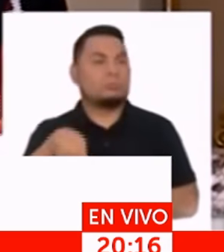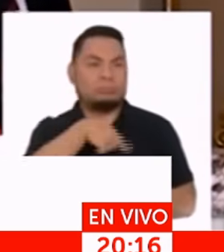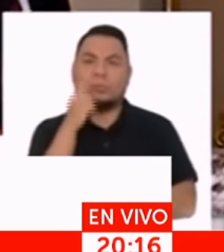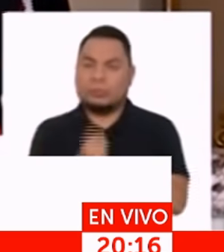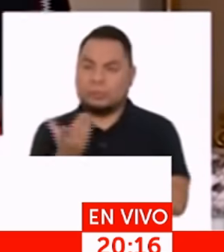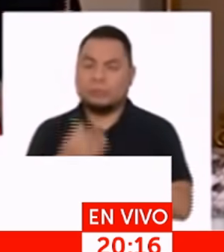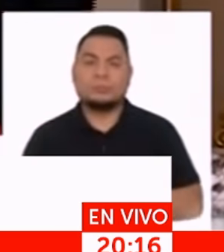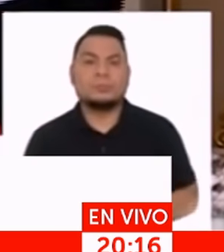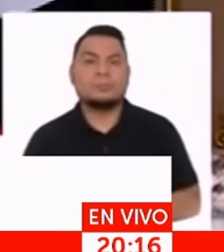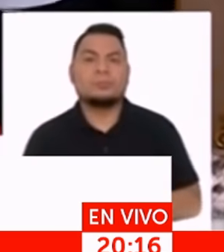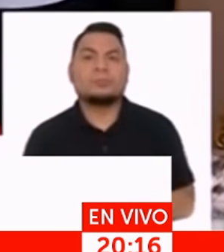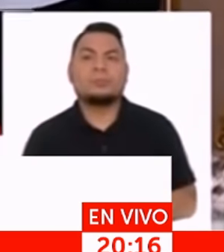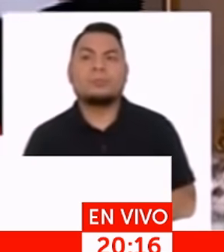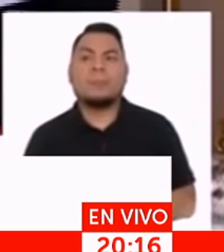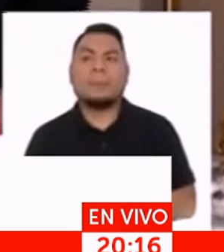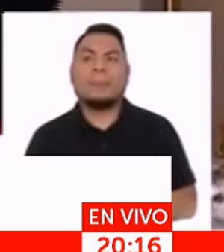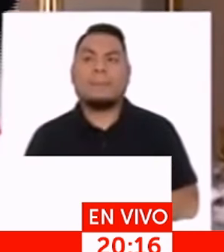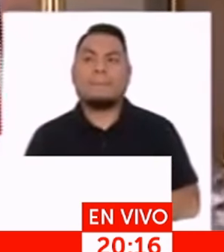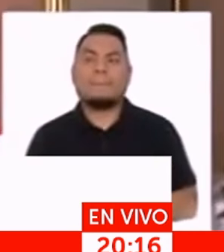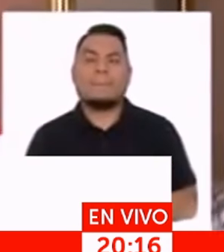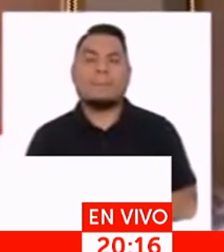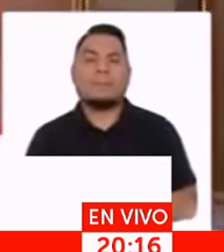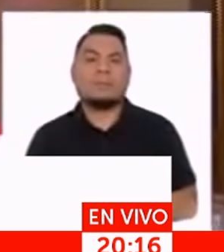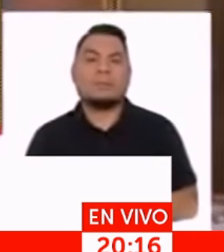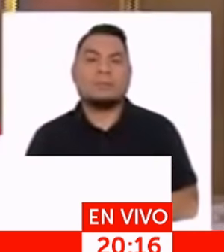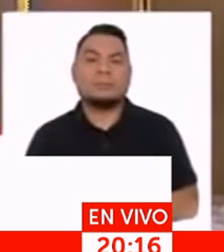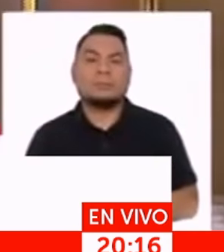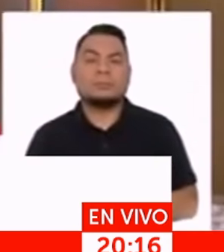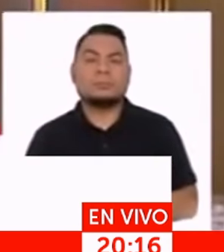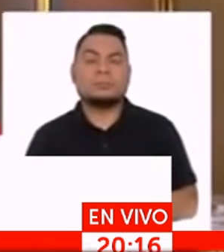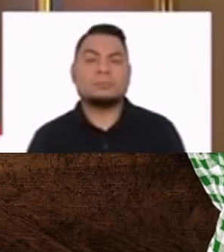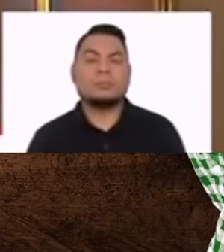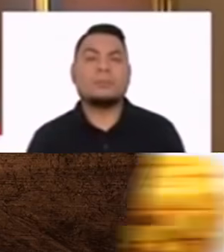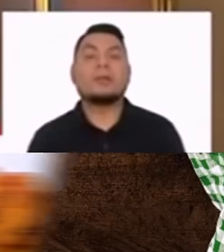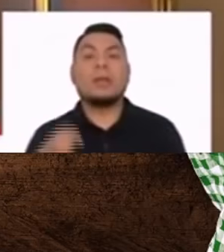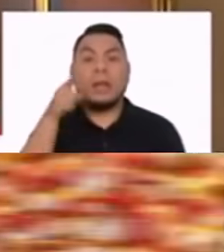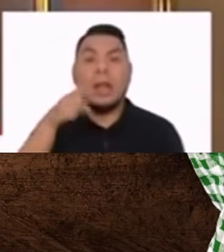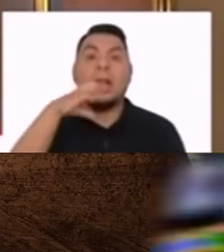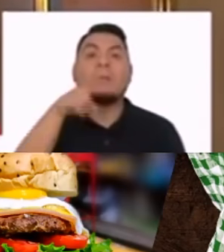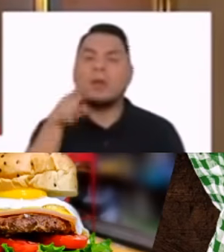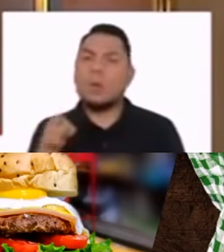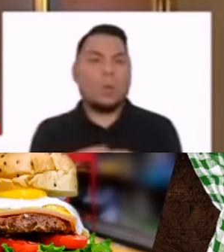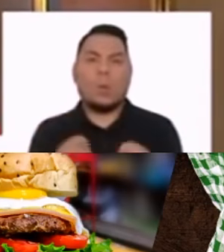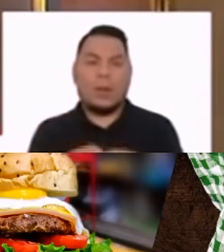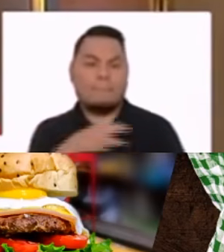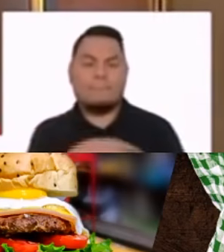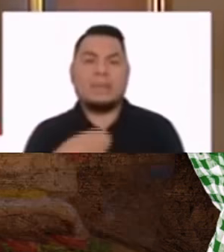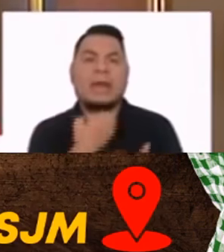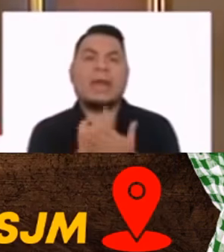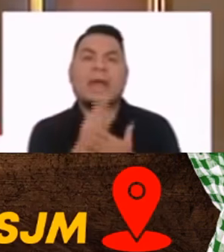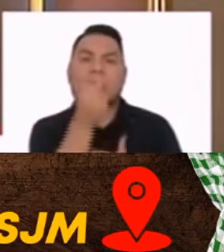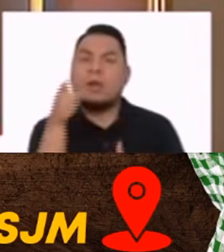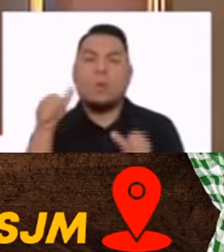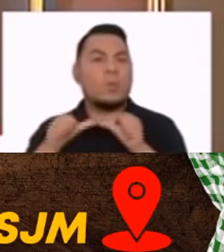demande. De esta manera entonces es como continúa esta cobertura de Exitosa Perú en Lima 95.5 en la FM,